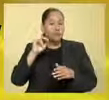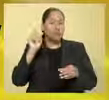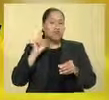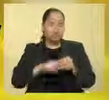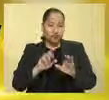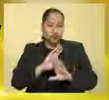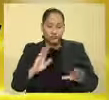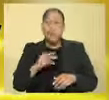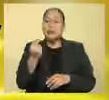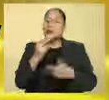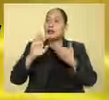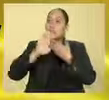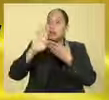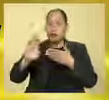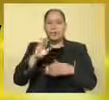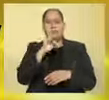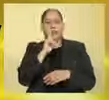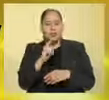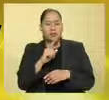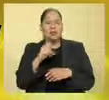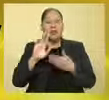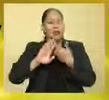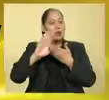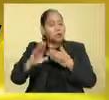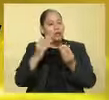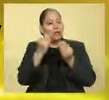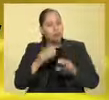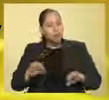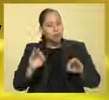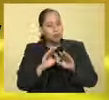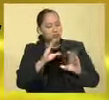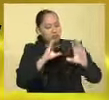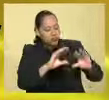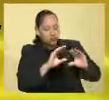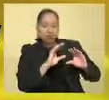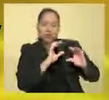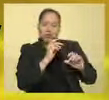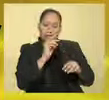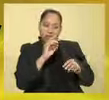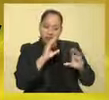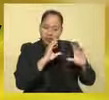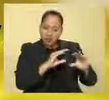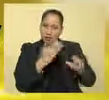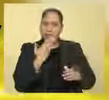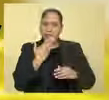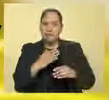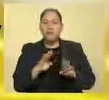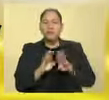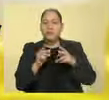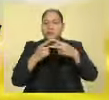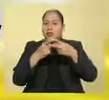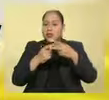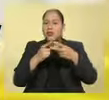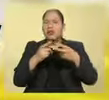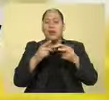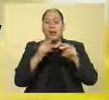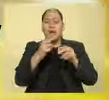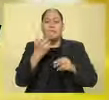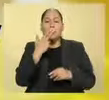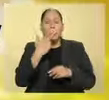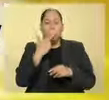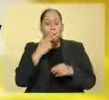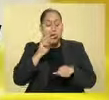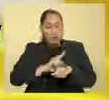hay que prevenir. La prevención es muy importante. Pues eso sí, y más o menos tiene las cifras o los datos de cuántos cigarros se